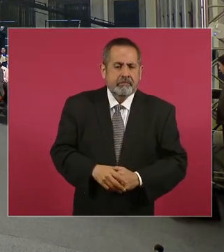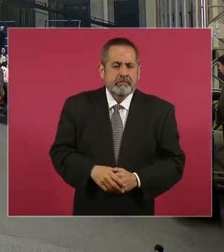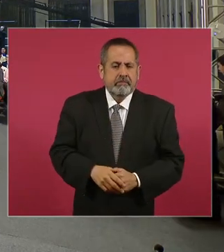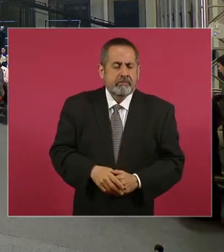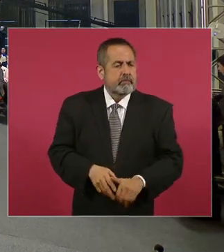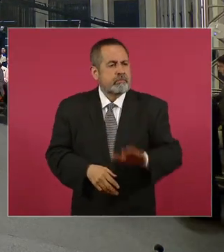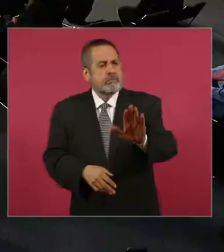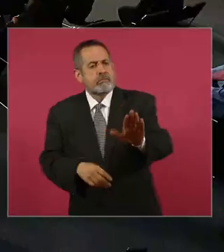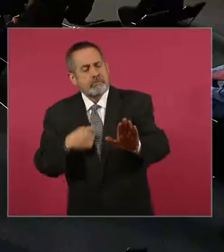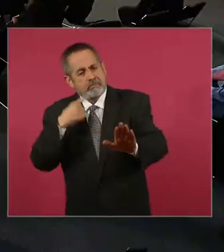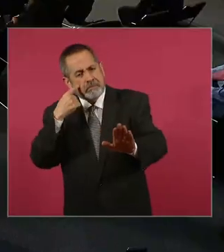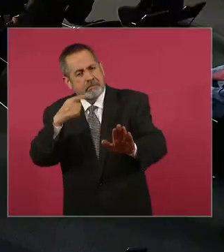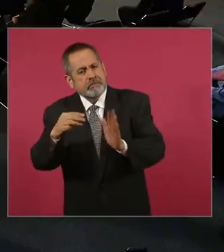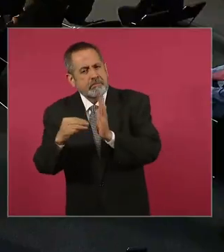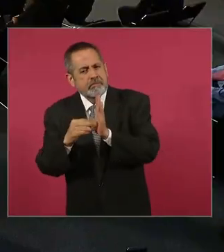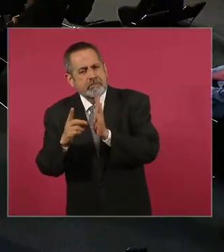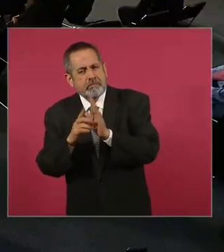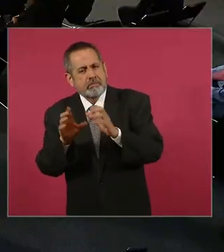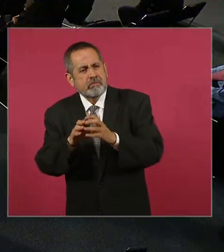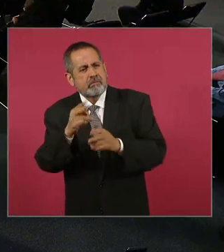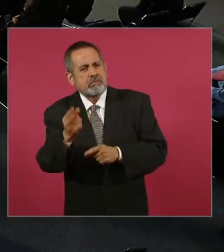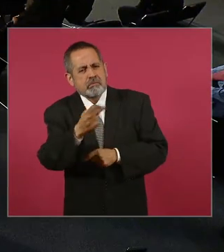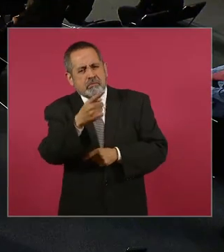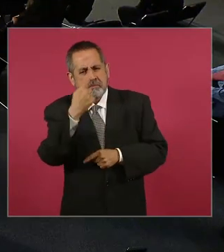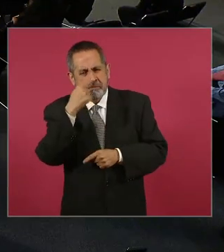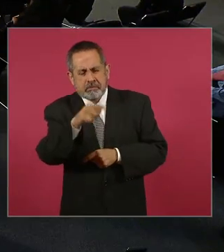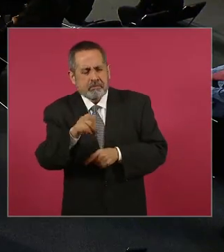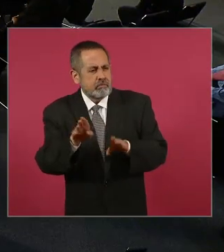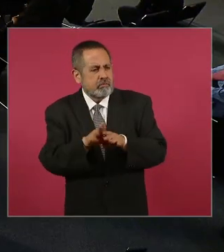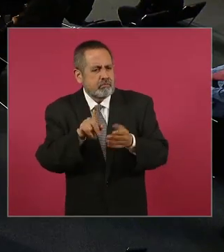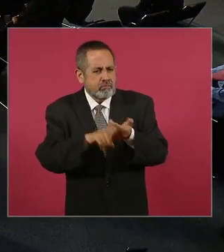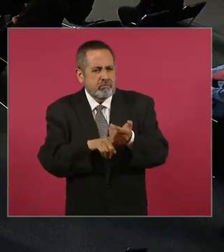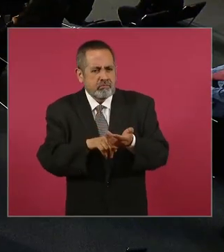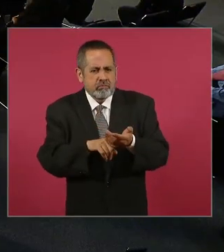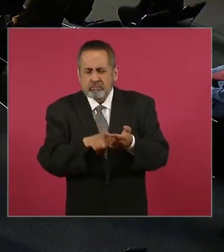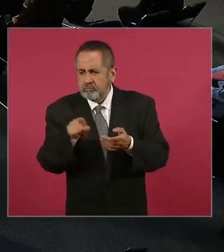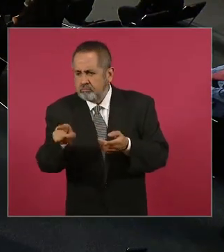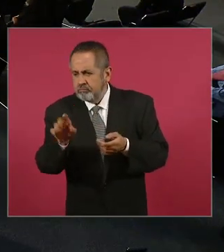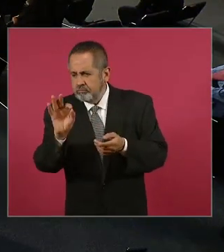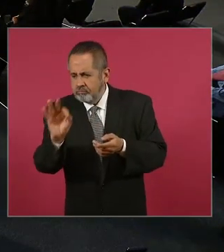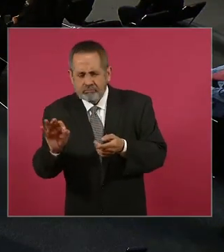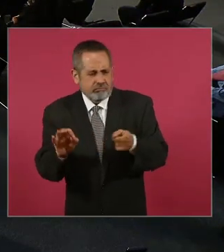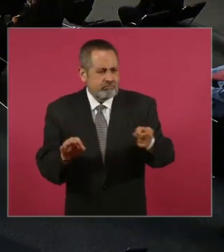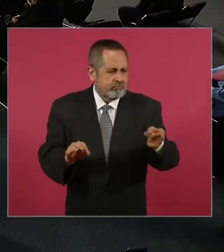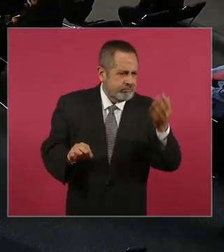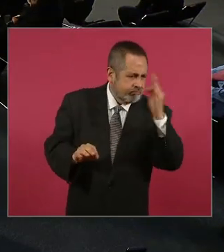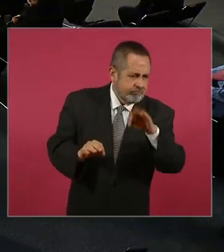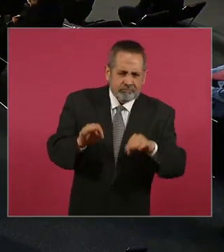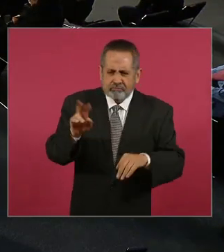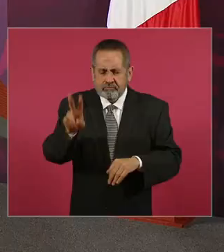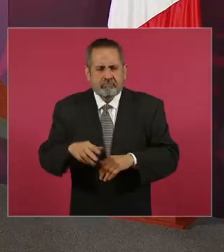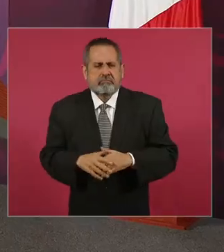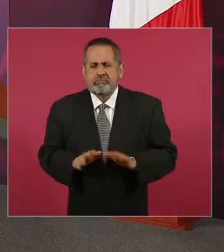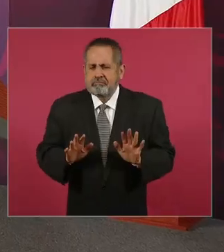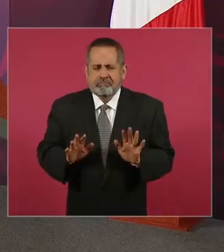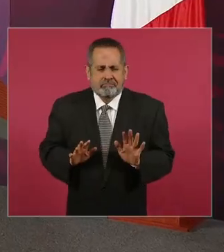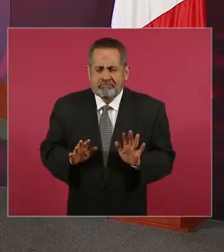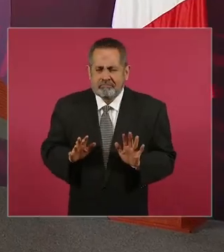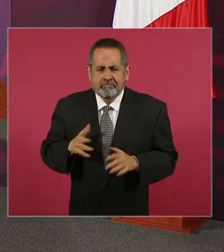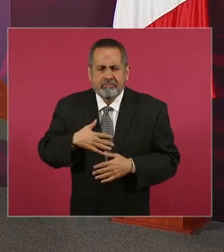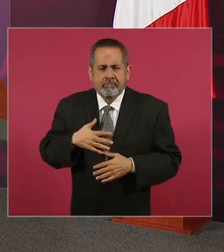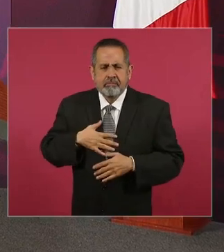la metodología, me refiero a la metodología de usted para dar por cierto uno y dar por falso no, el otro. A través de pruebas. O sea, es